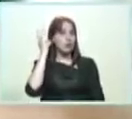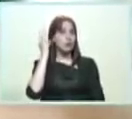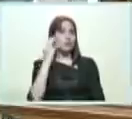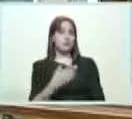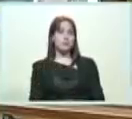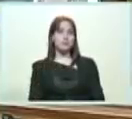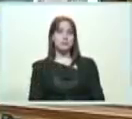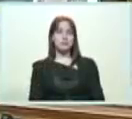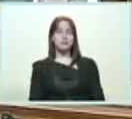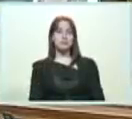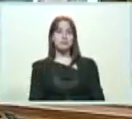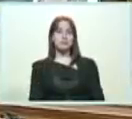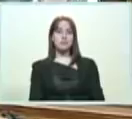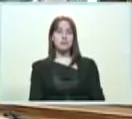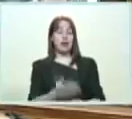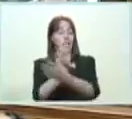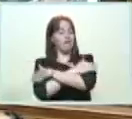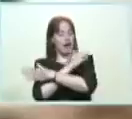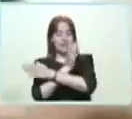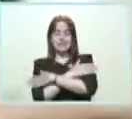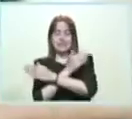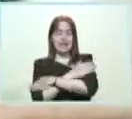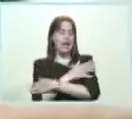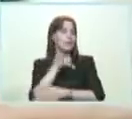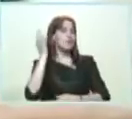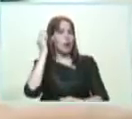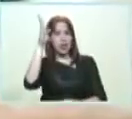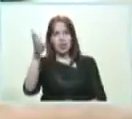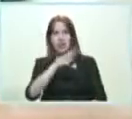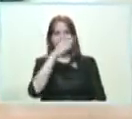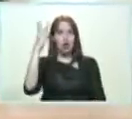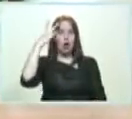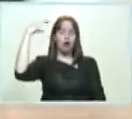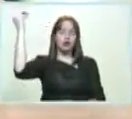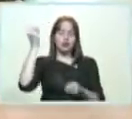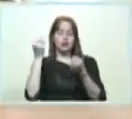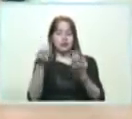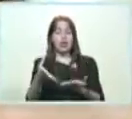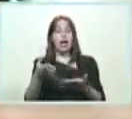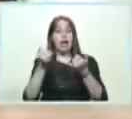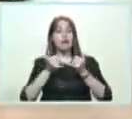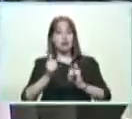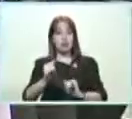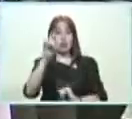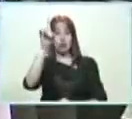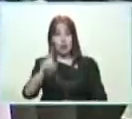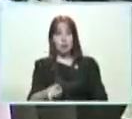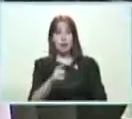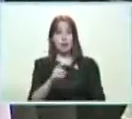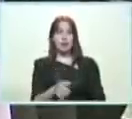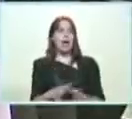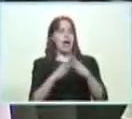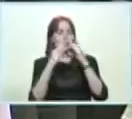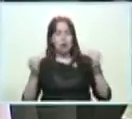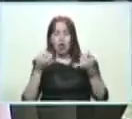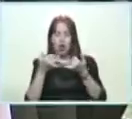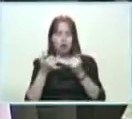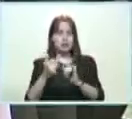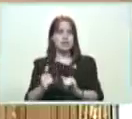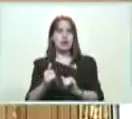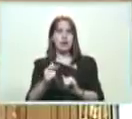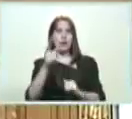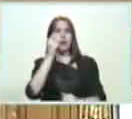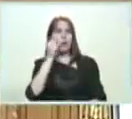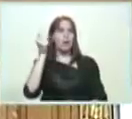Tres varones y cuatro hembras. Felicidades, mujer. Que Dios te bendiga a ti, a tus hijos y a todos los hijos e